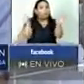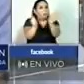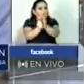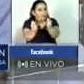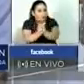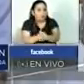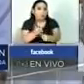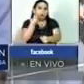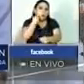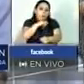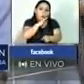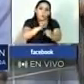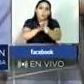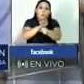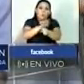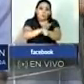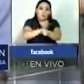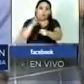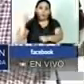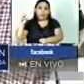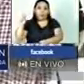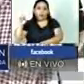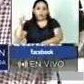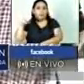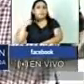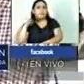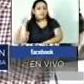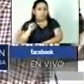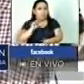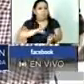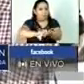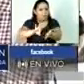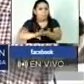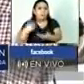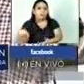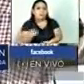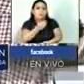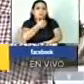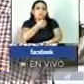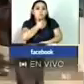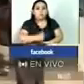la pandemia del COVID-19, está asegurado el ingreso para los jubilados.